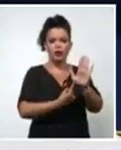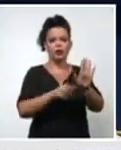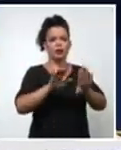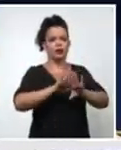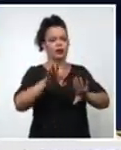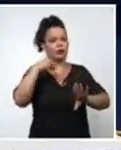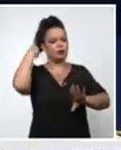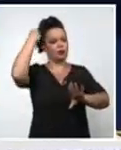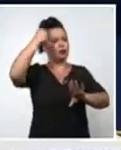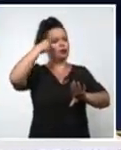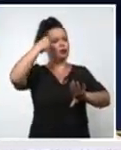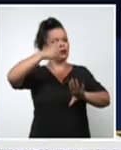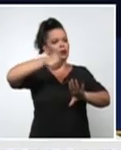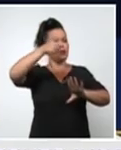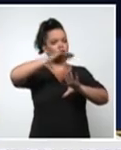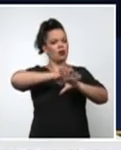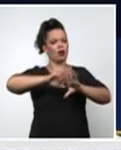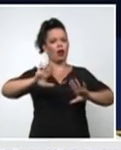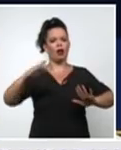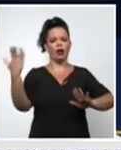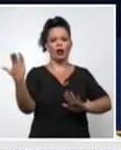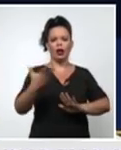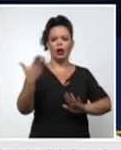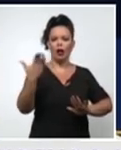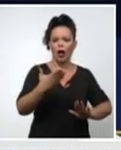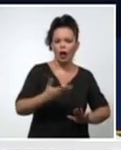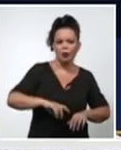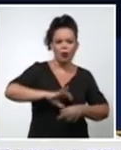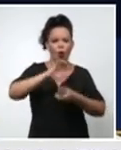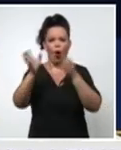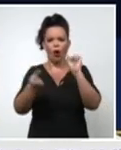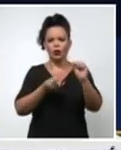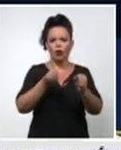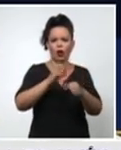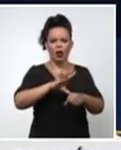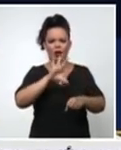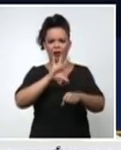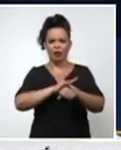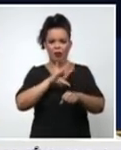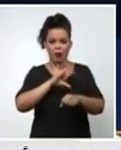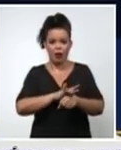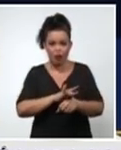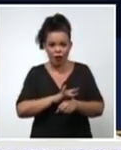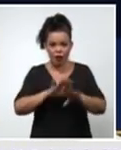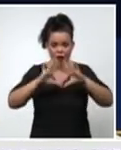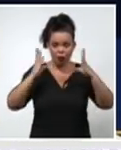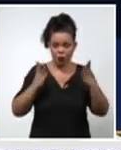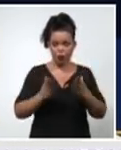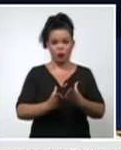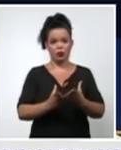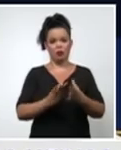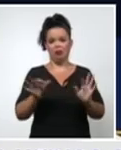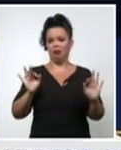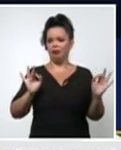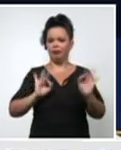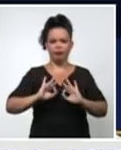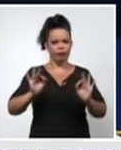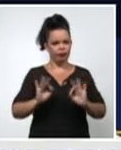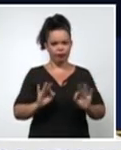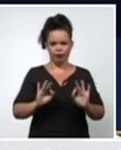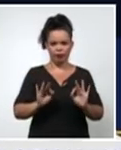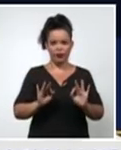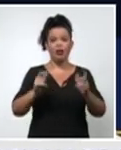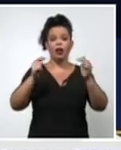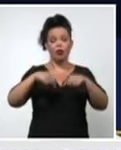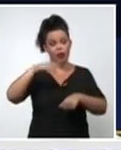mundo en cuanto al control de la enfermedad, y en Cuba hemos tenido este incremento en los